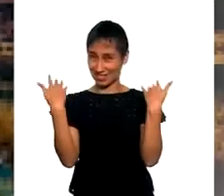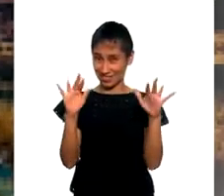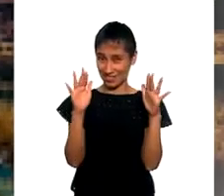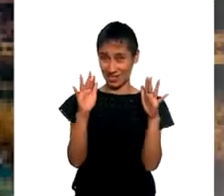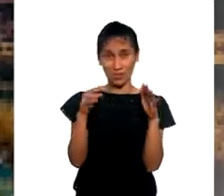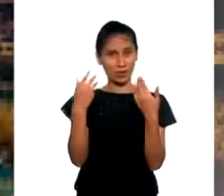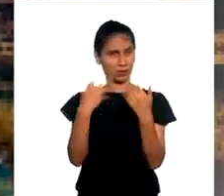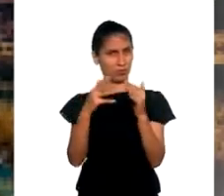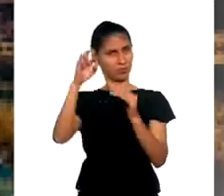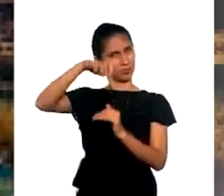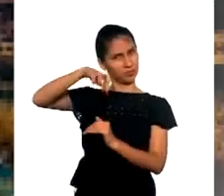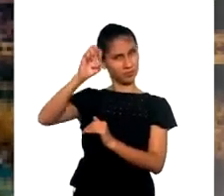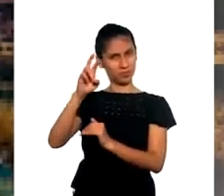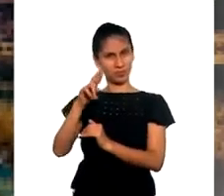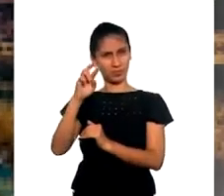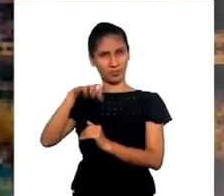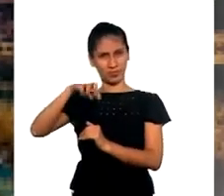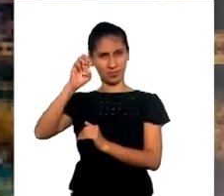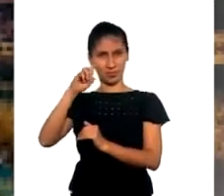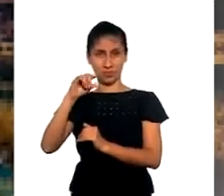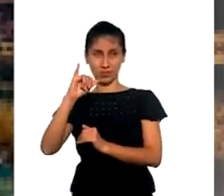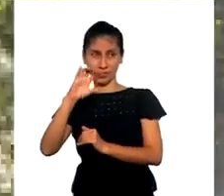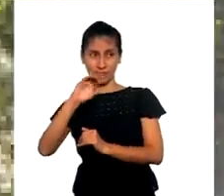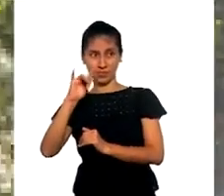son perpendiculares